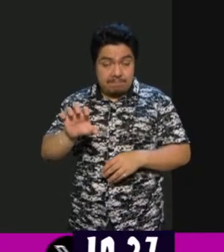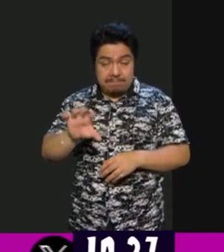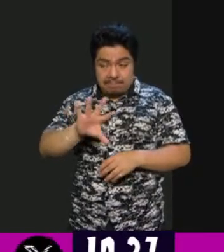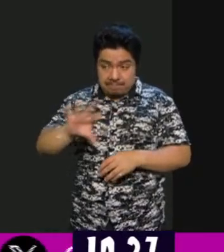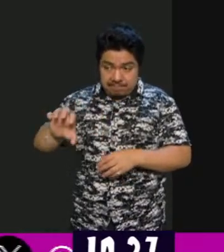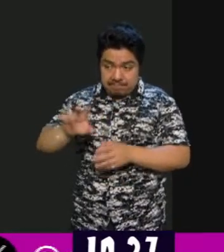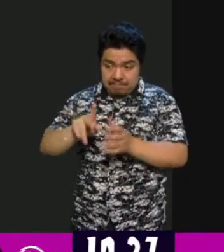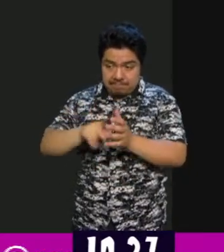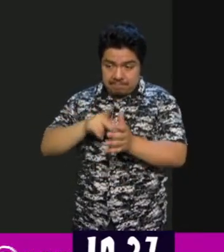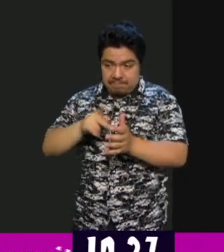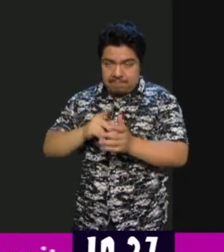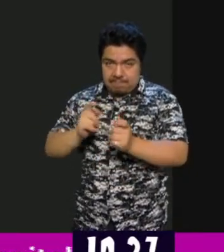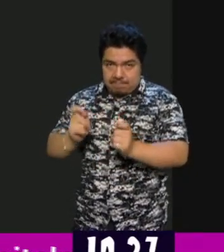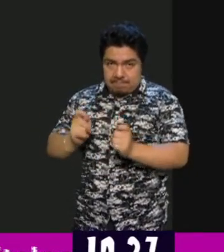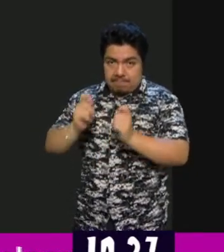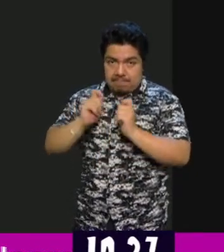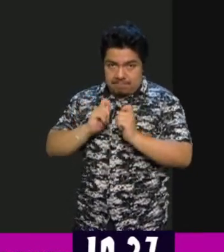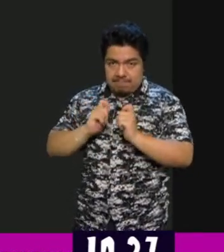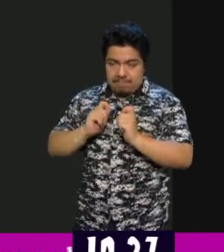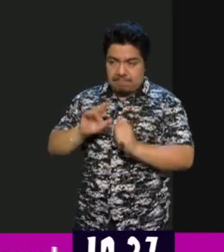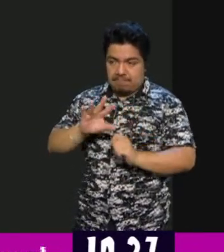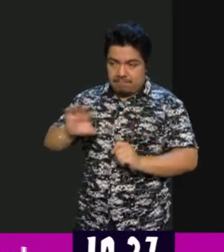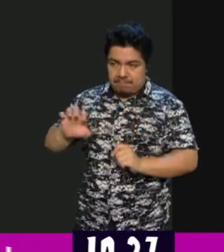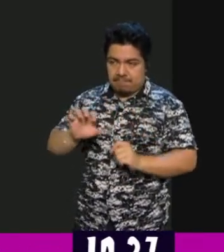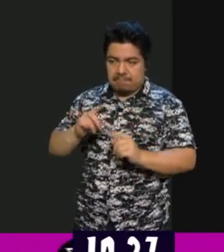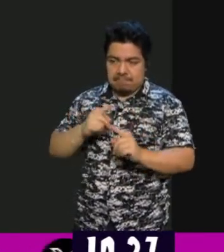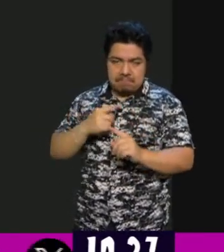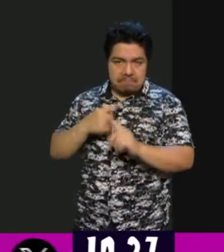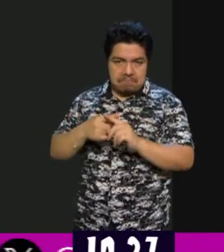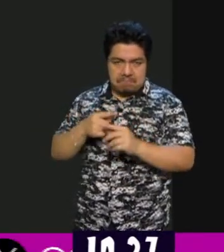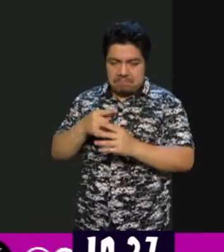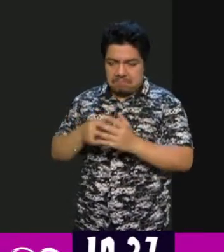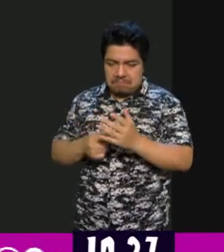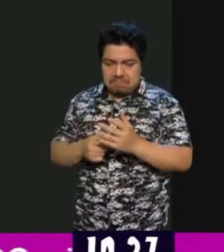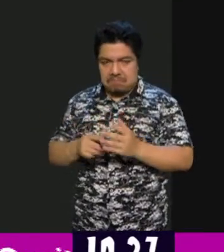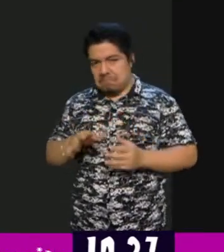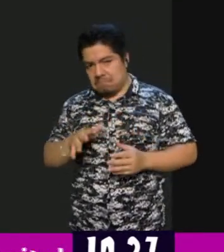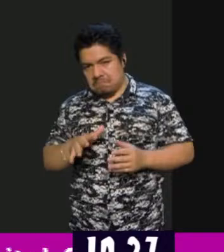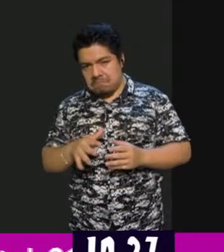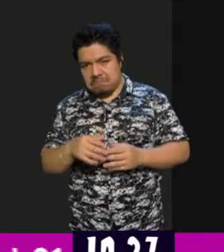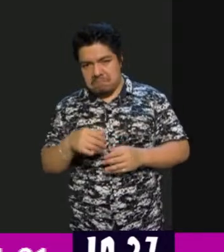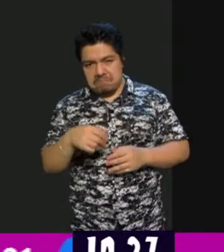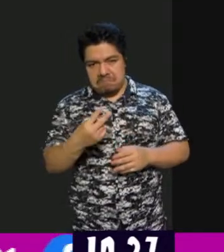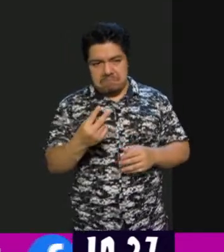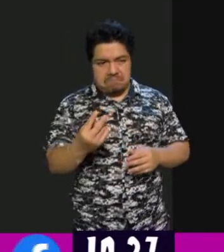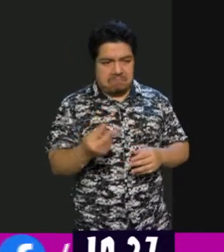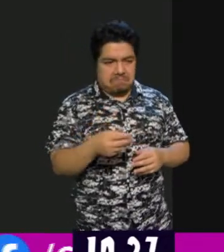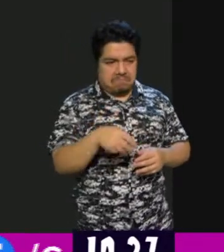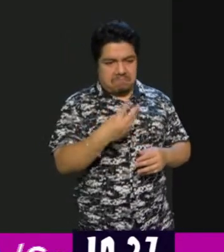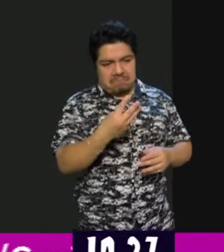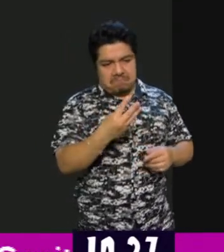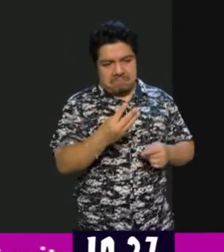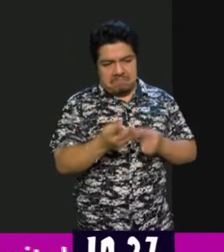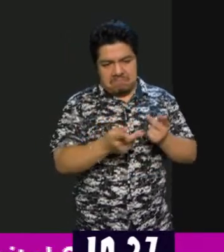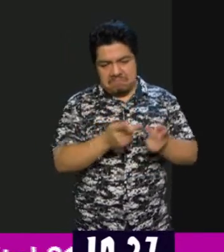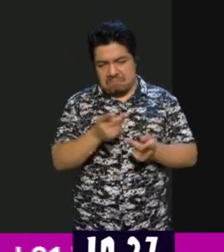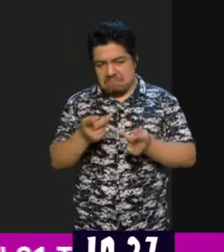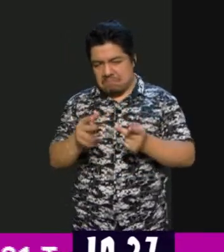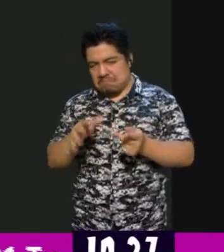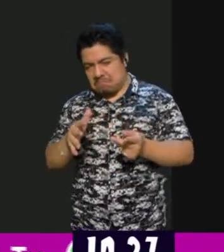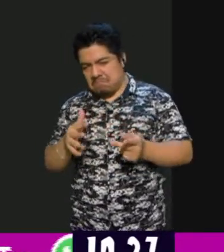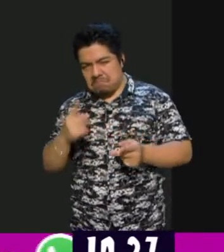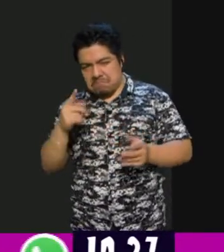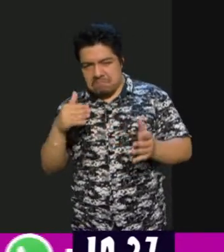ocasiones que me dio la palabra. Y si la multiplicamos, que a veces eran 2 o 3 preguntas, por lo menos